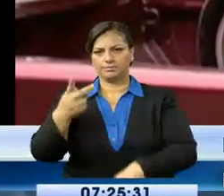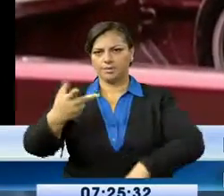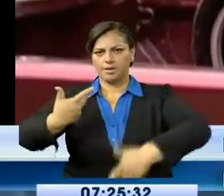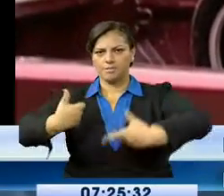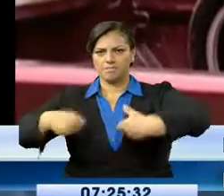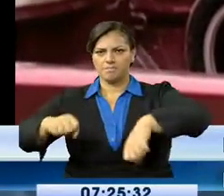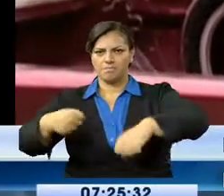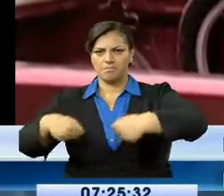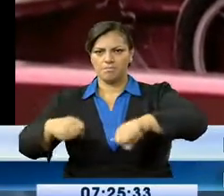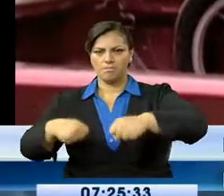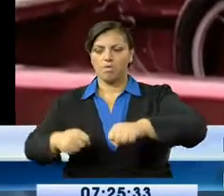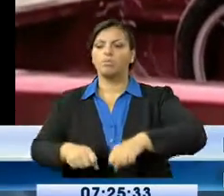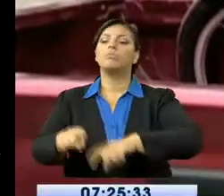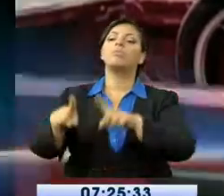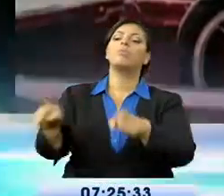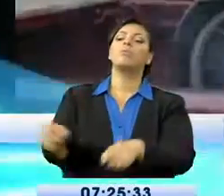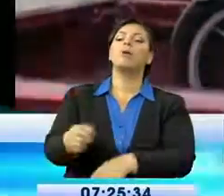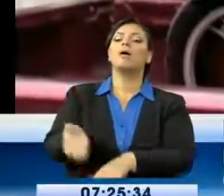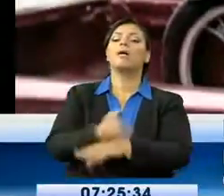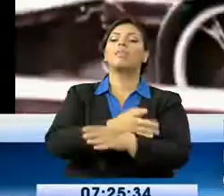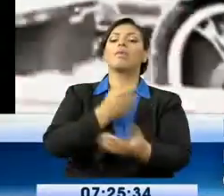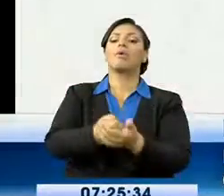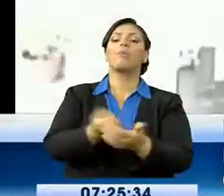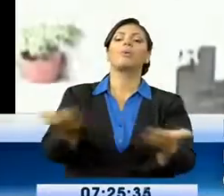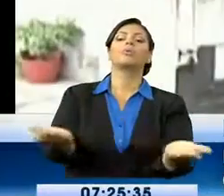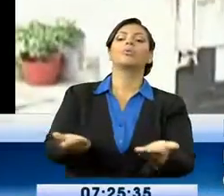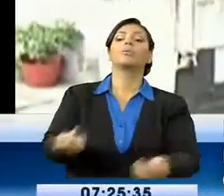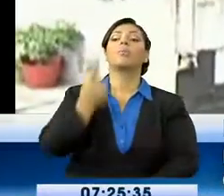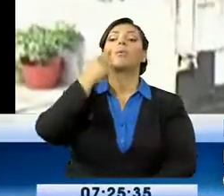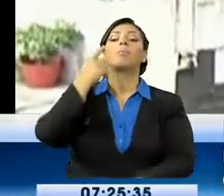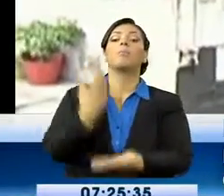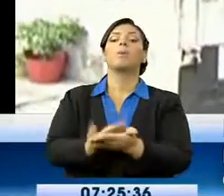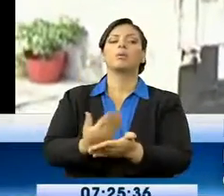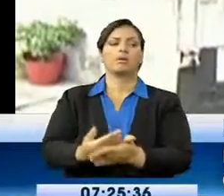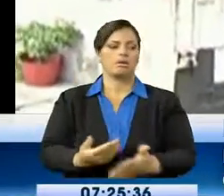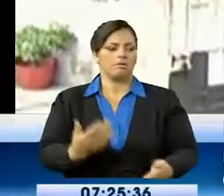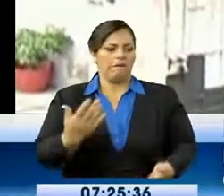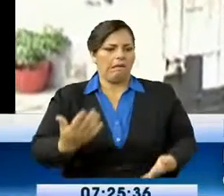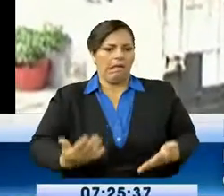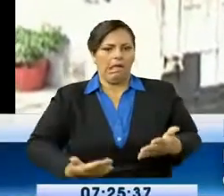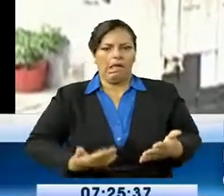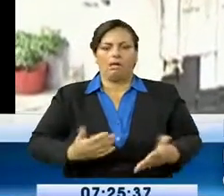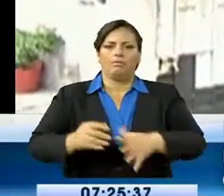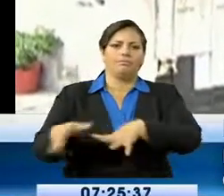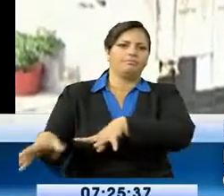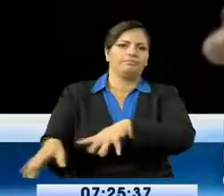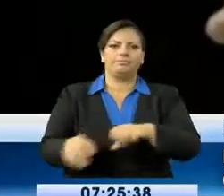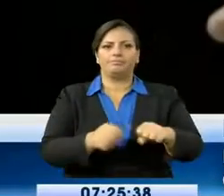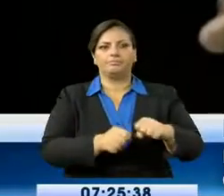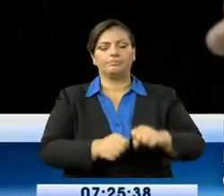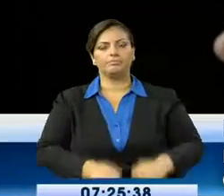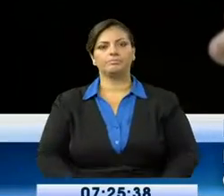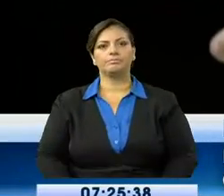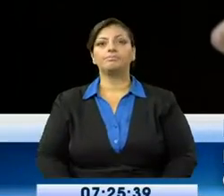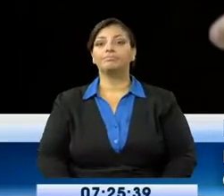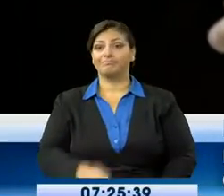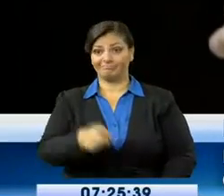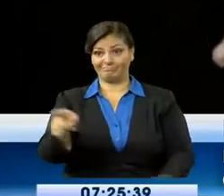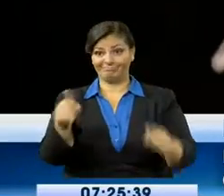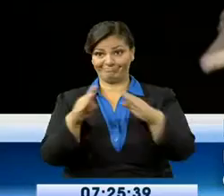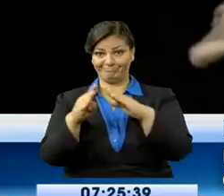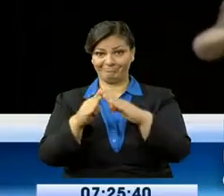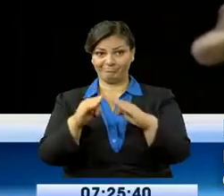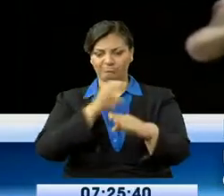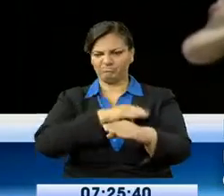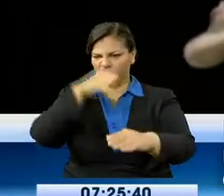ha podido justificar la procedencia de la misma. Mientras los uniformados ingresaban al domicilio, él habría pretendido esconder